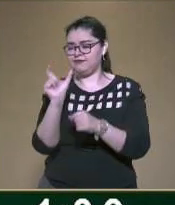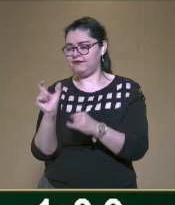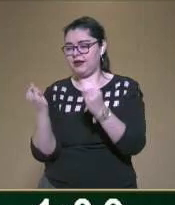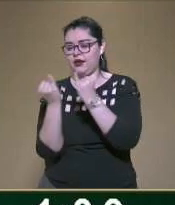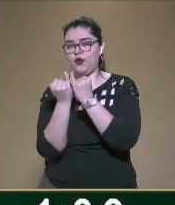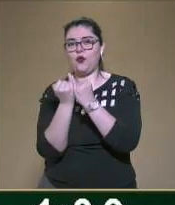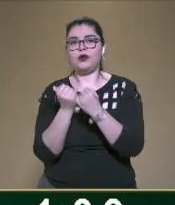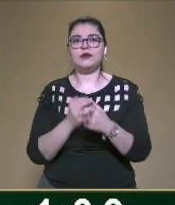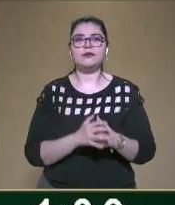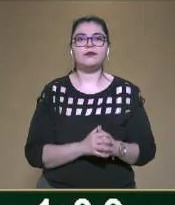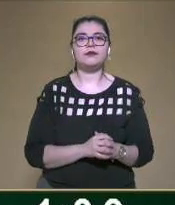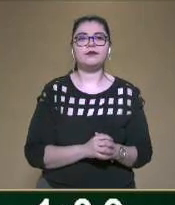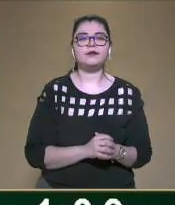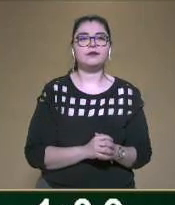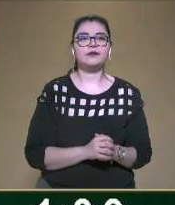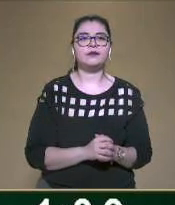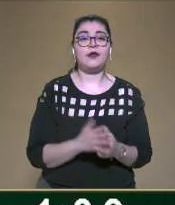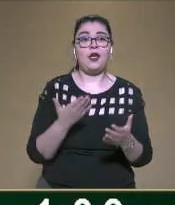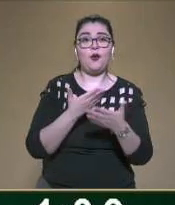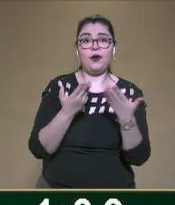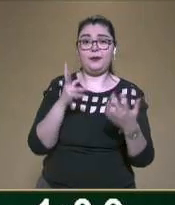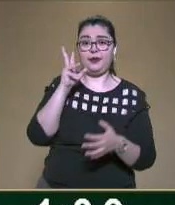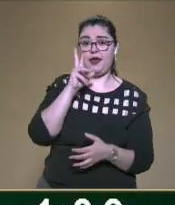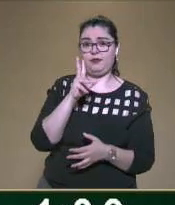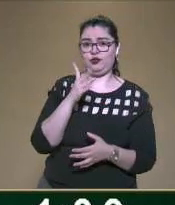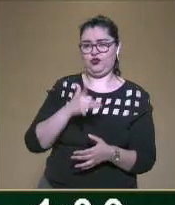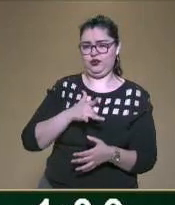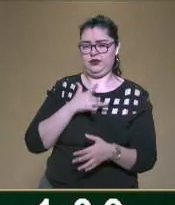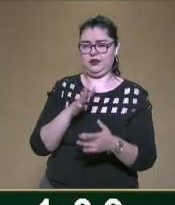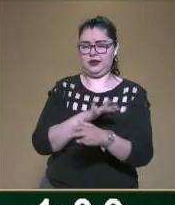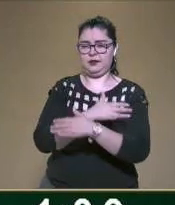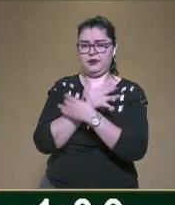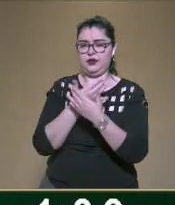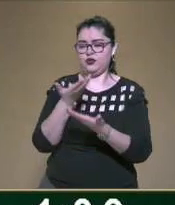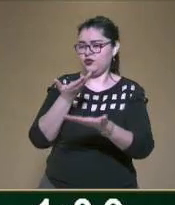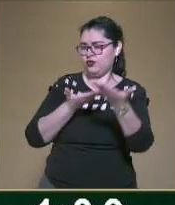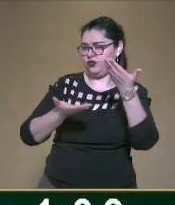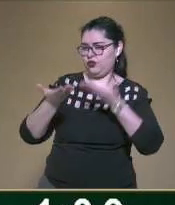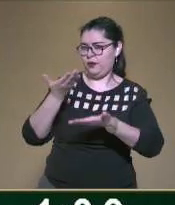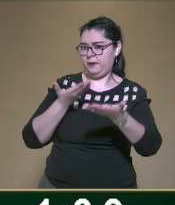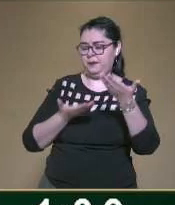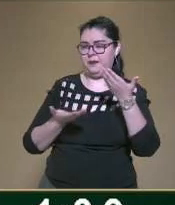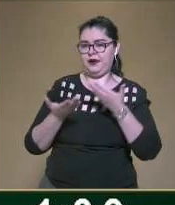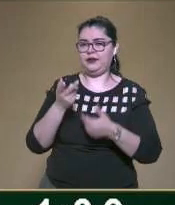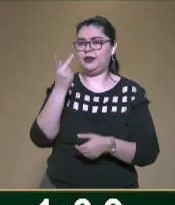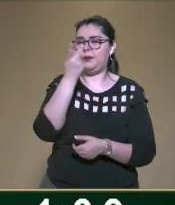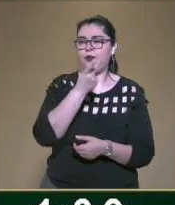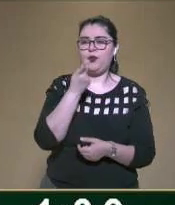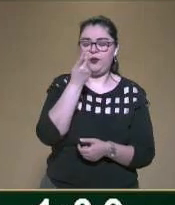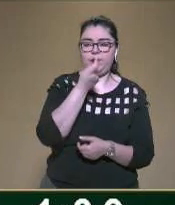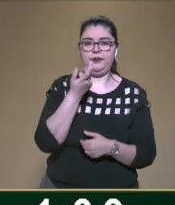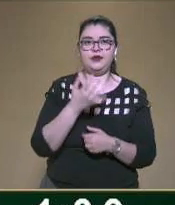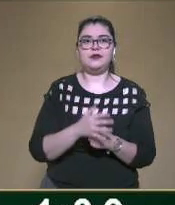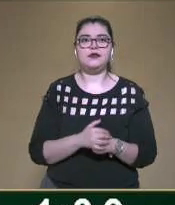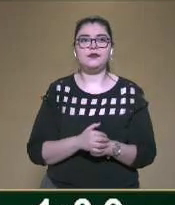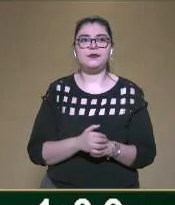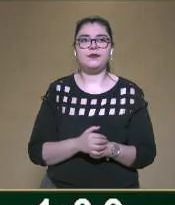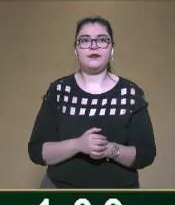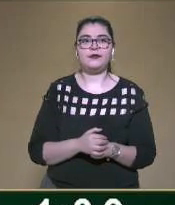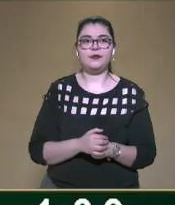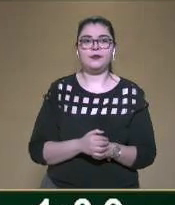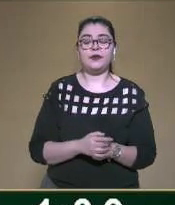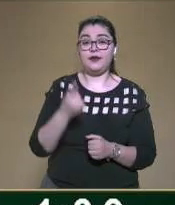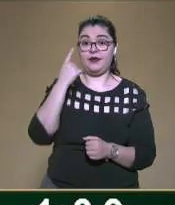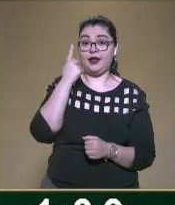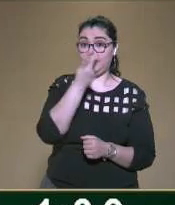que transmiten los poemas o evocan los poemas. Vamos a ver, maestro Ricky, el poema. Al